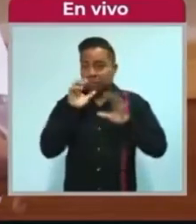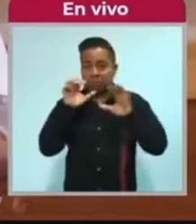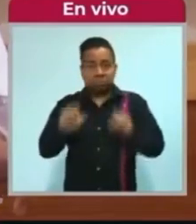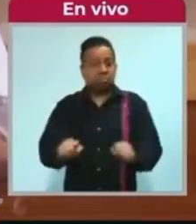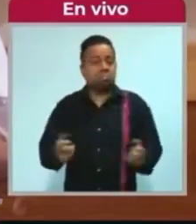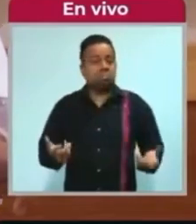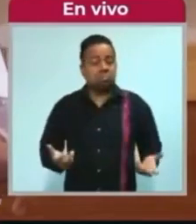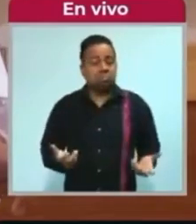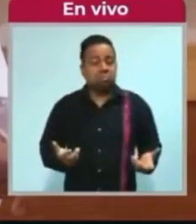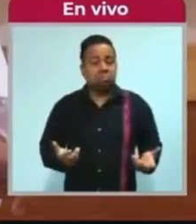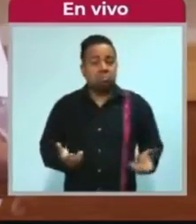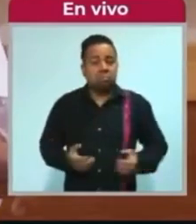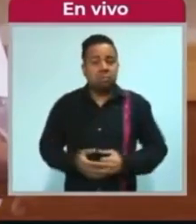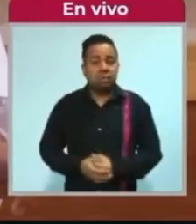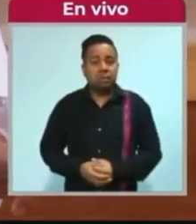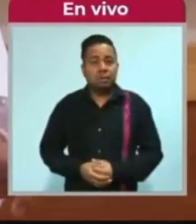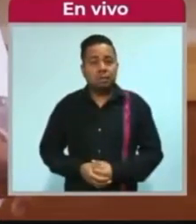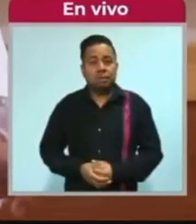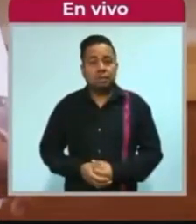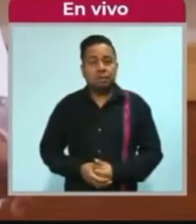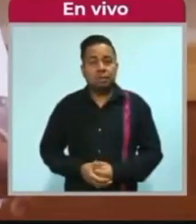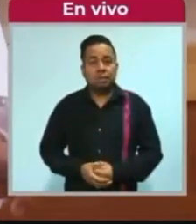Y pues tiene que